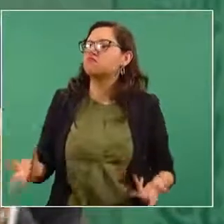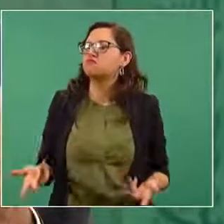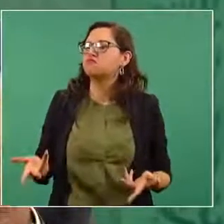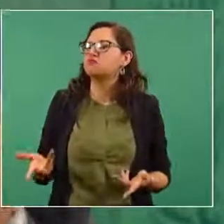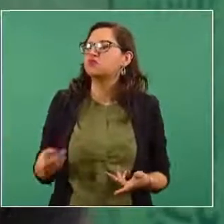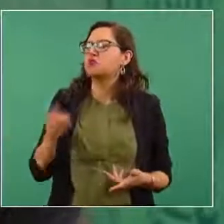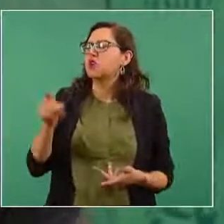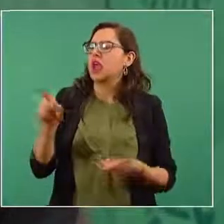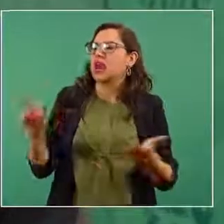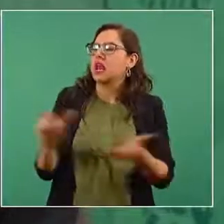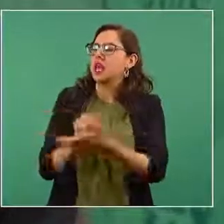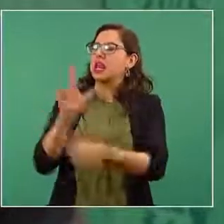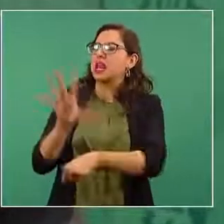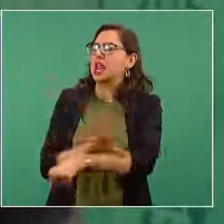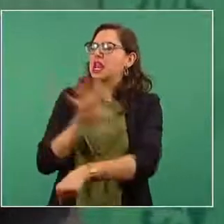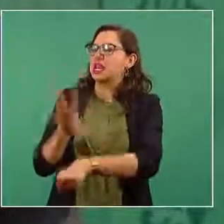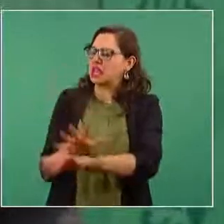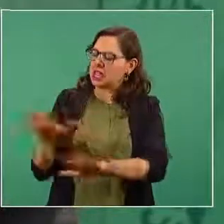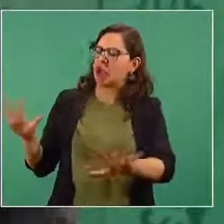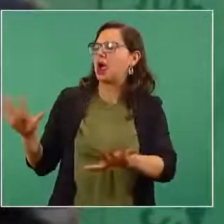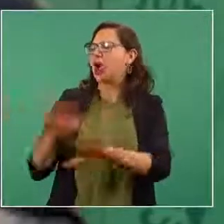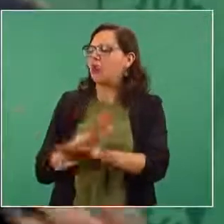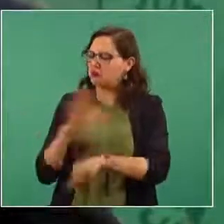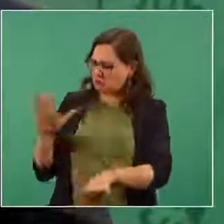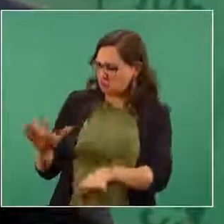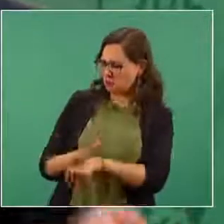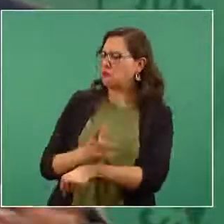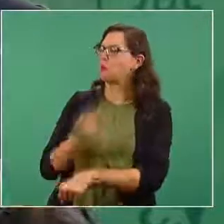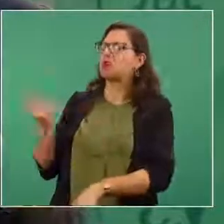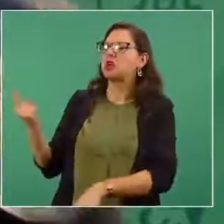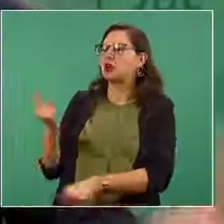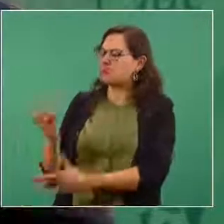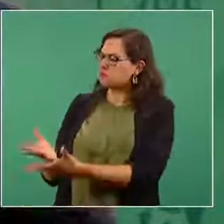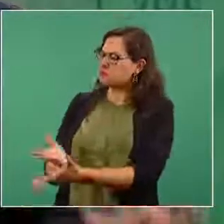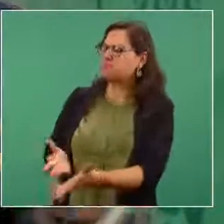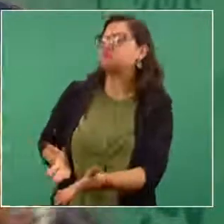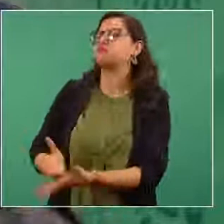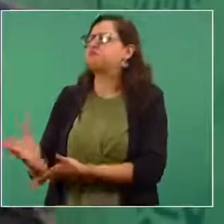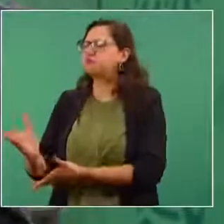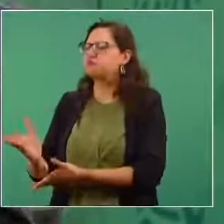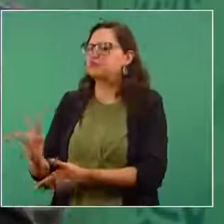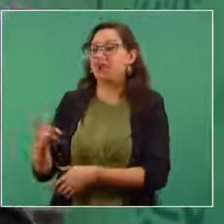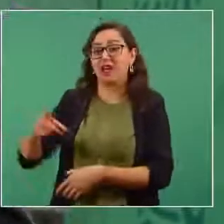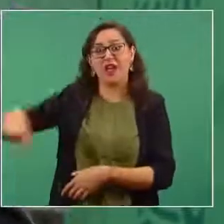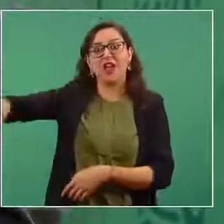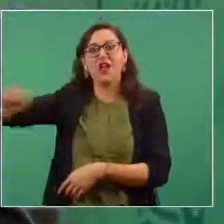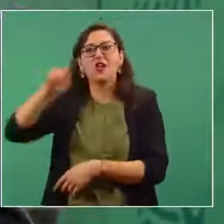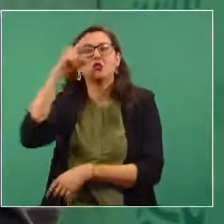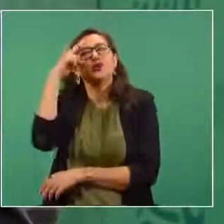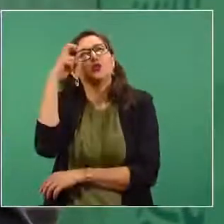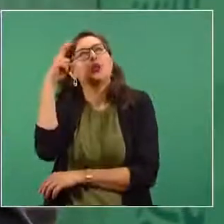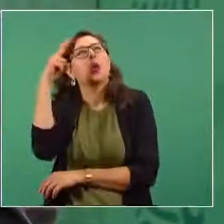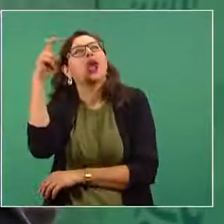reforma la ley eléctrica? Pues eso no lo puede plantear el presidente Biden,